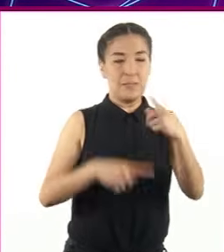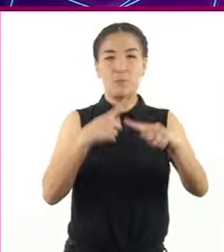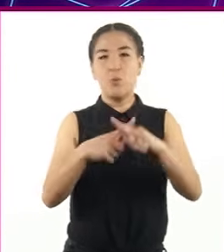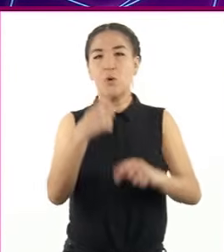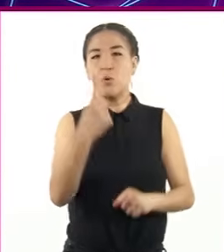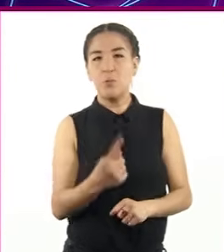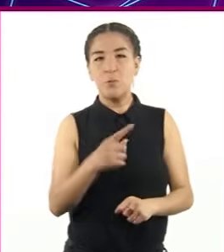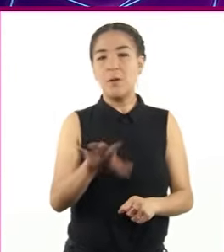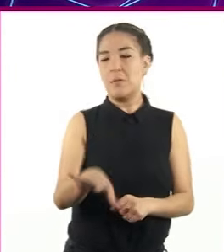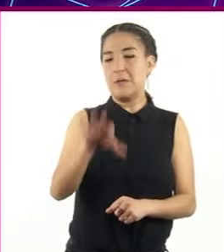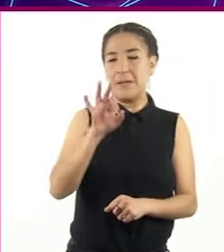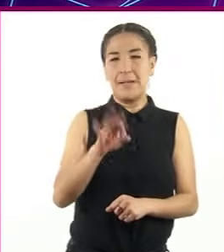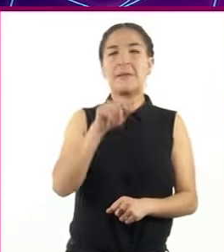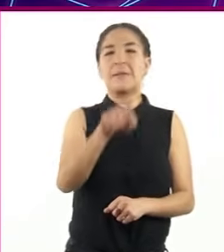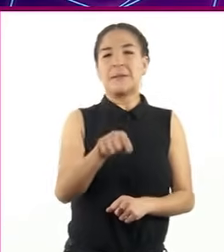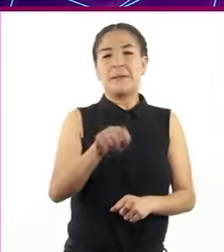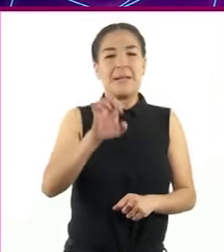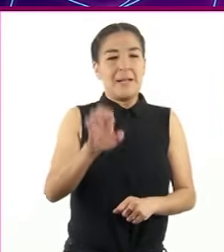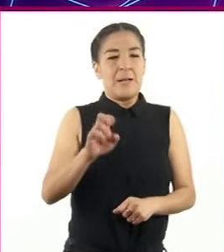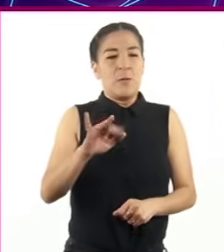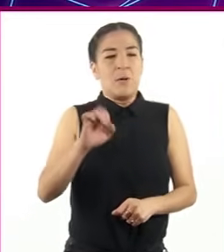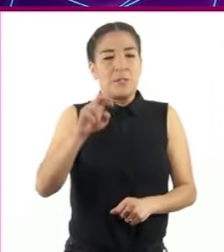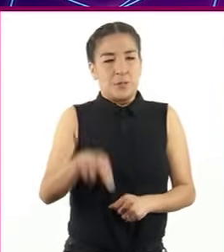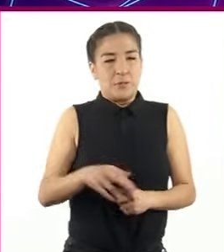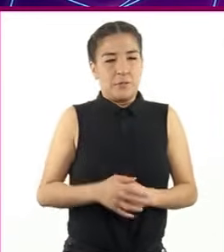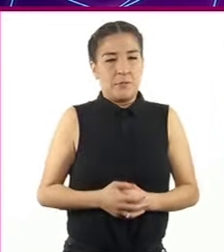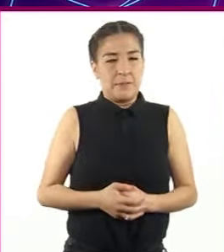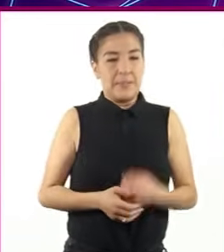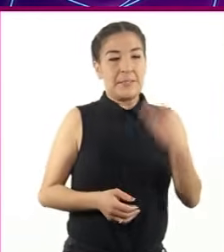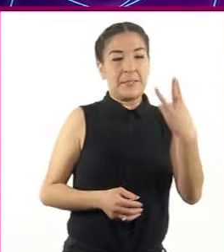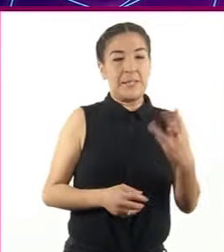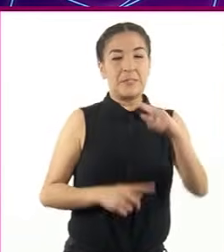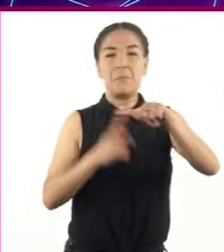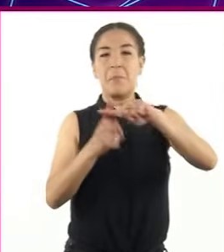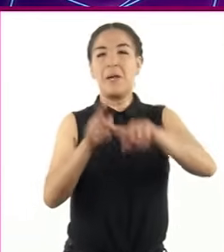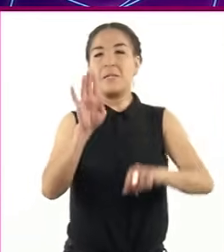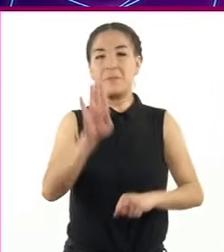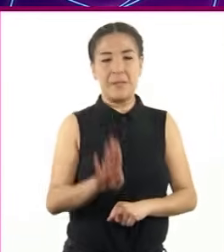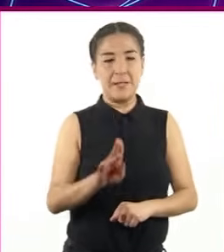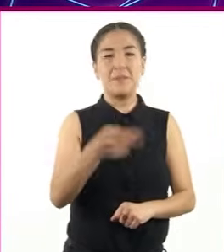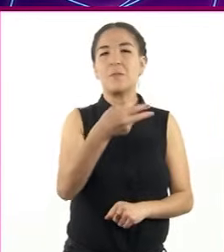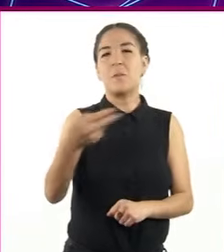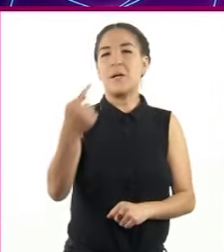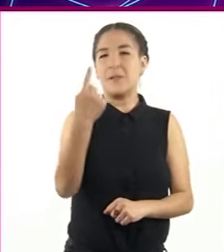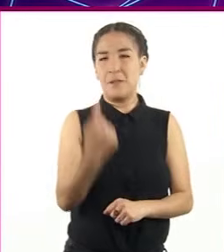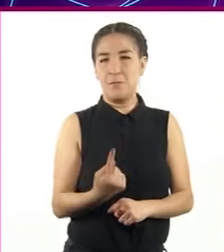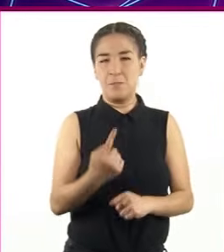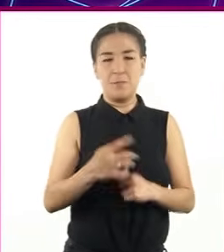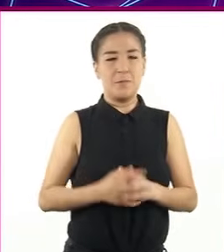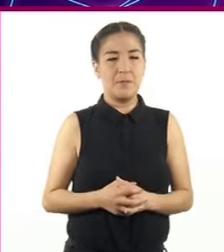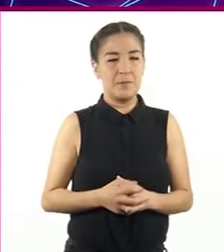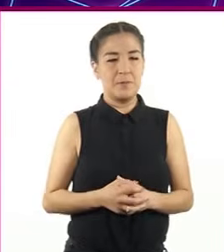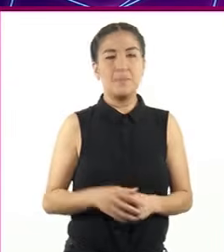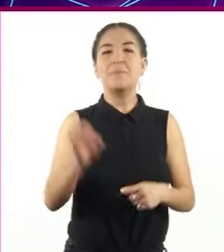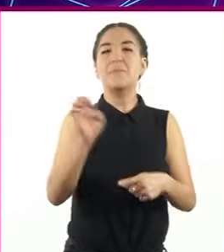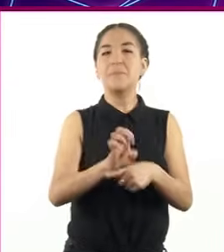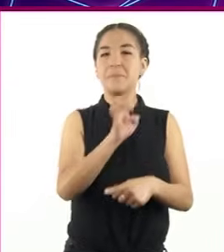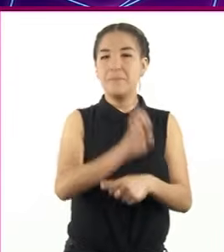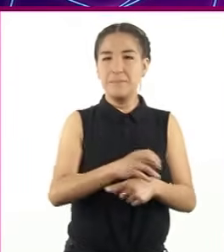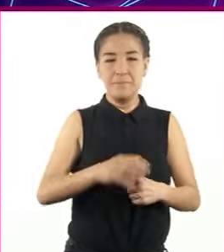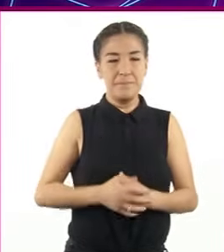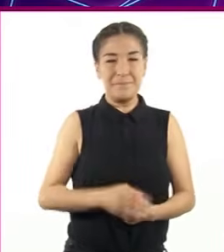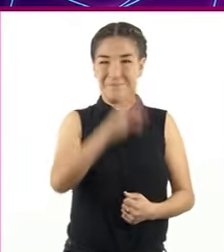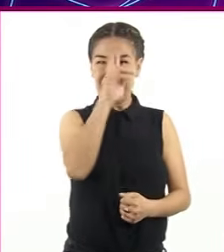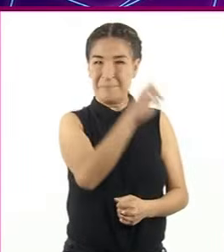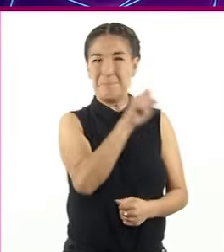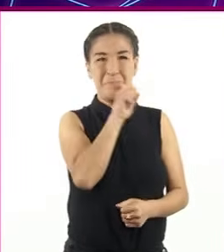con lo que se obtiene la siguiente ecuación. 3 más B es igual a 1. Entonces,